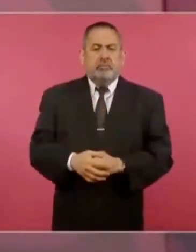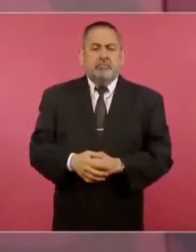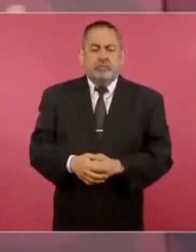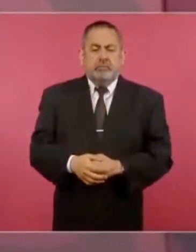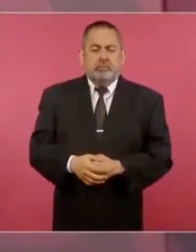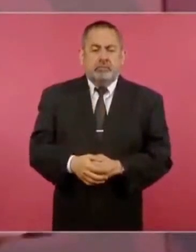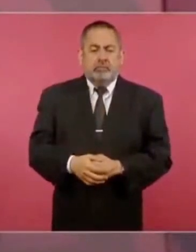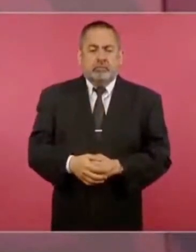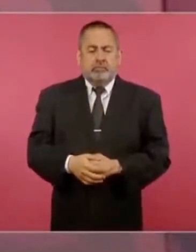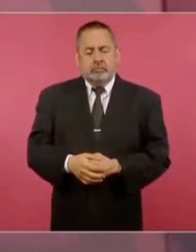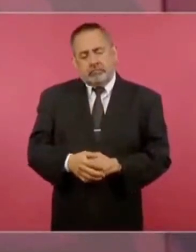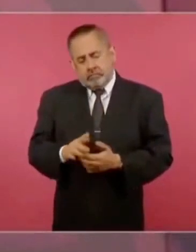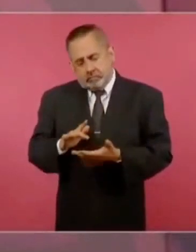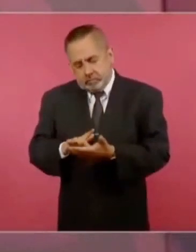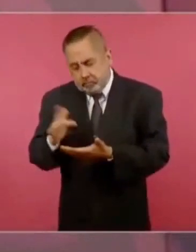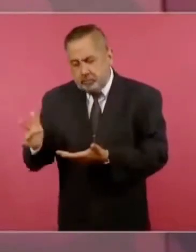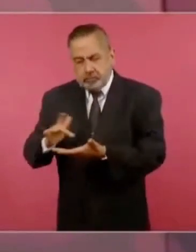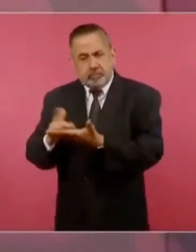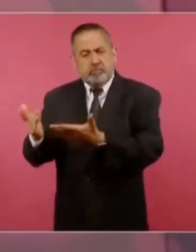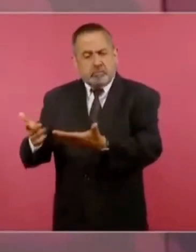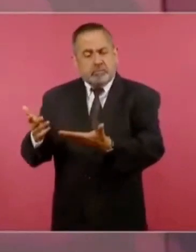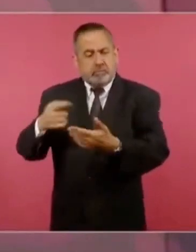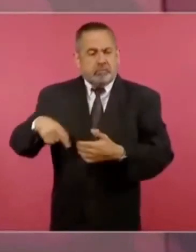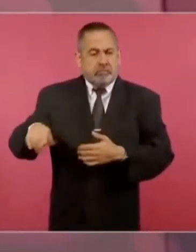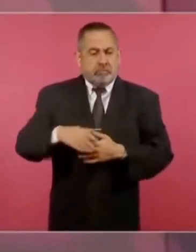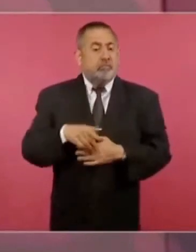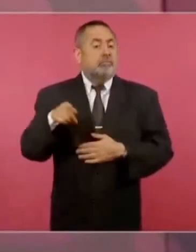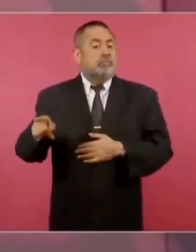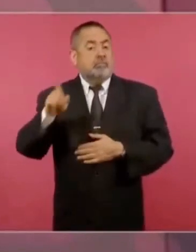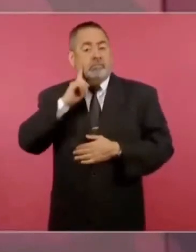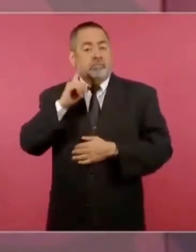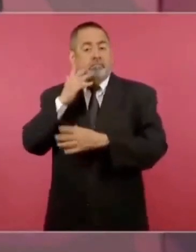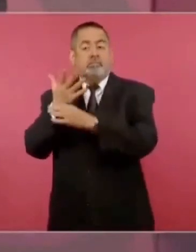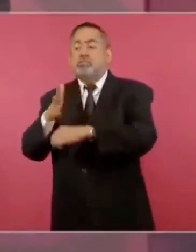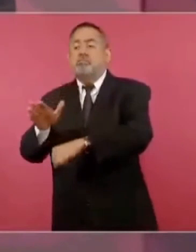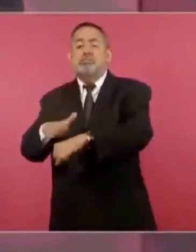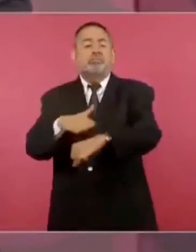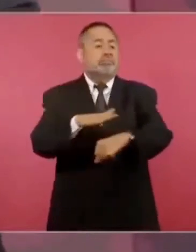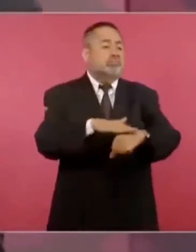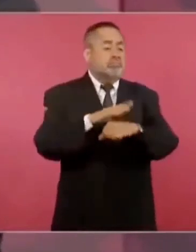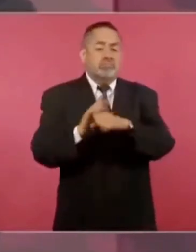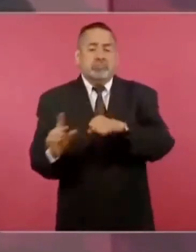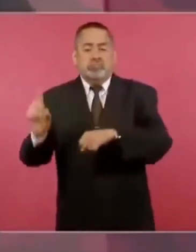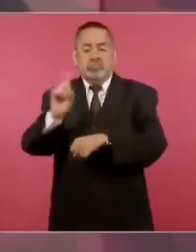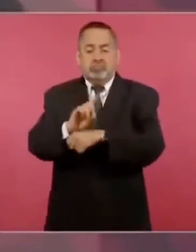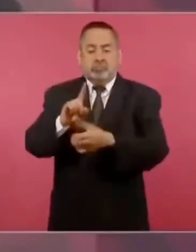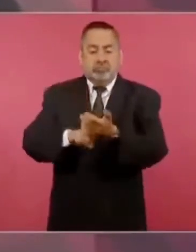y se los agradecemos mucho. Entonces, ella está convocando para el martes